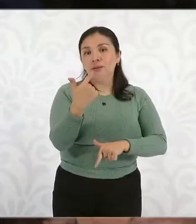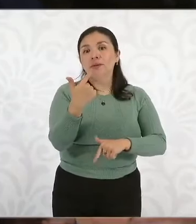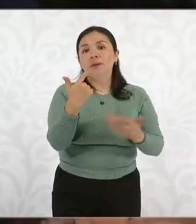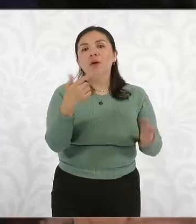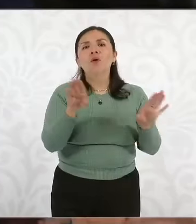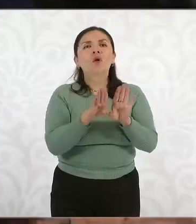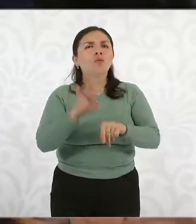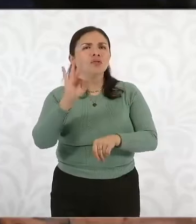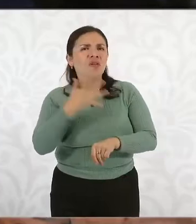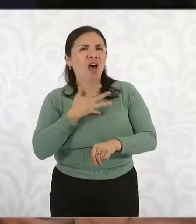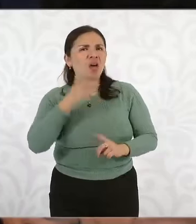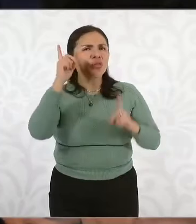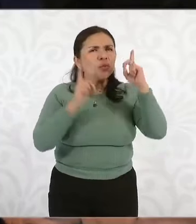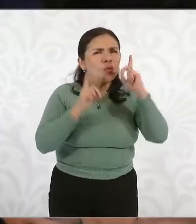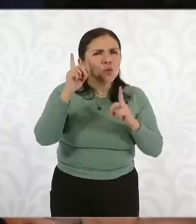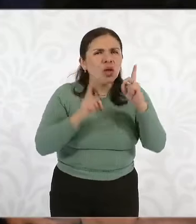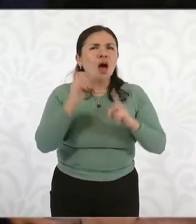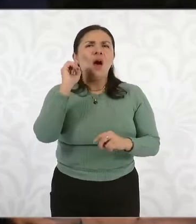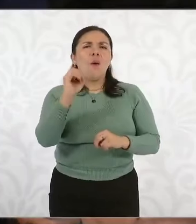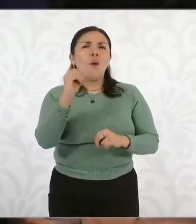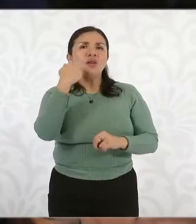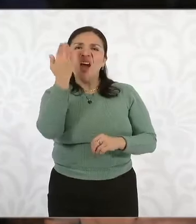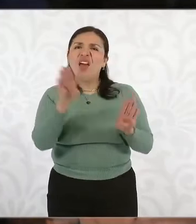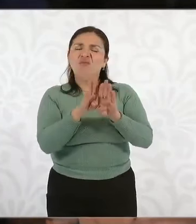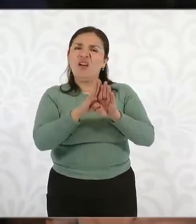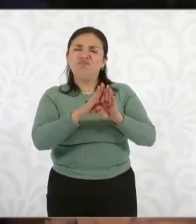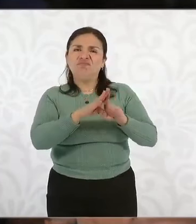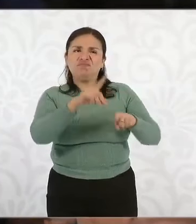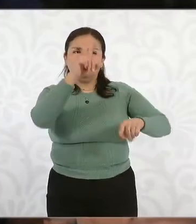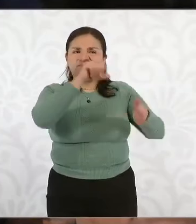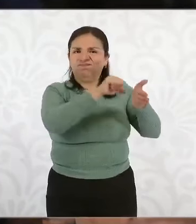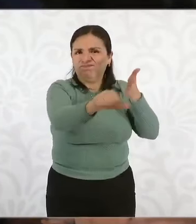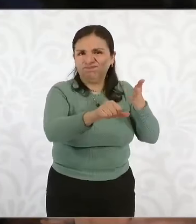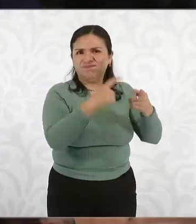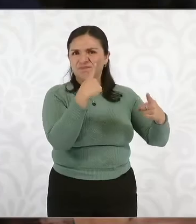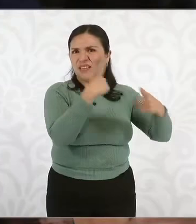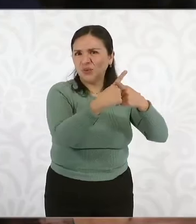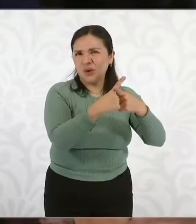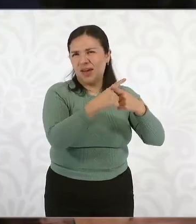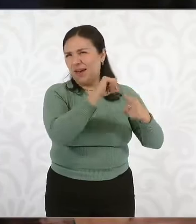las dudas o la intención de censura de estos lineamientos.